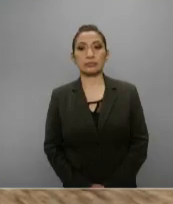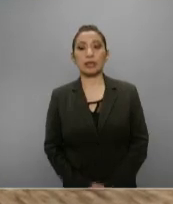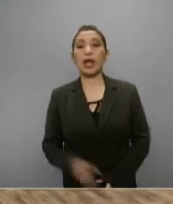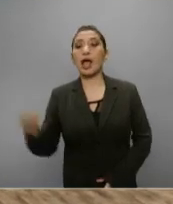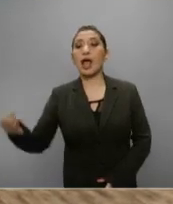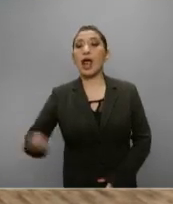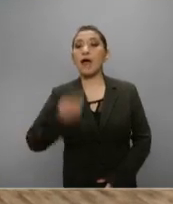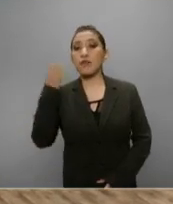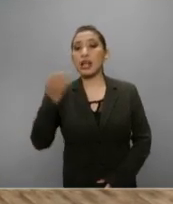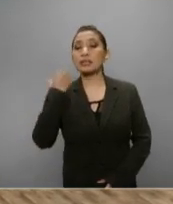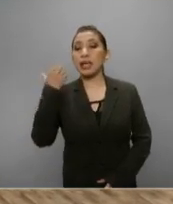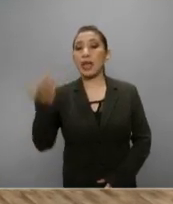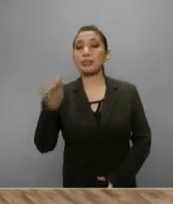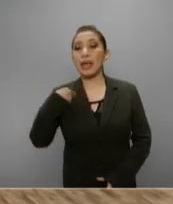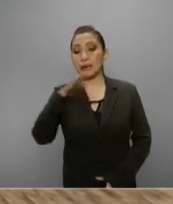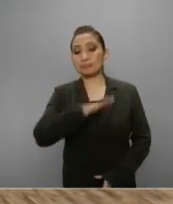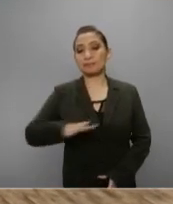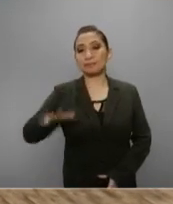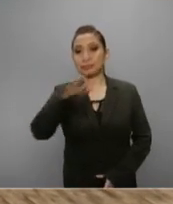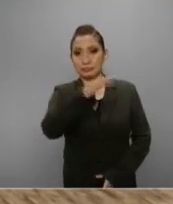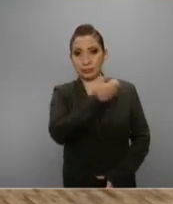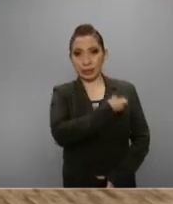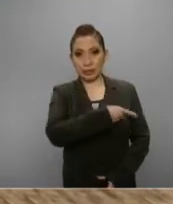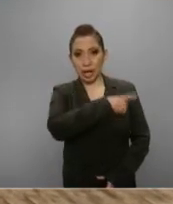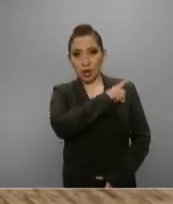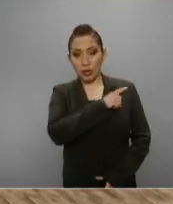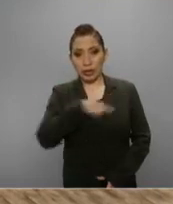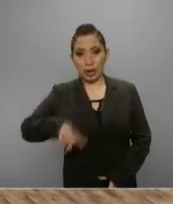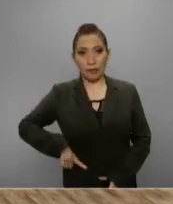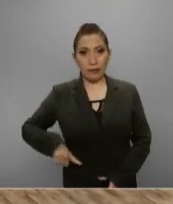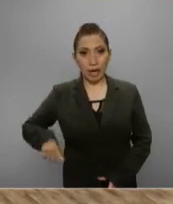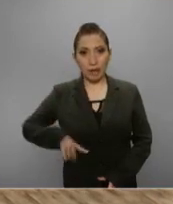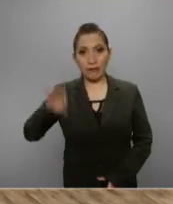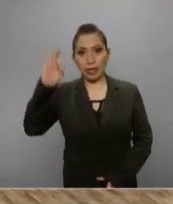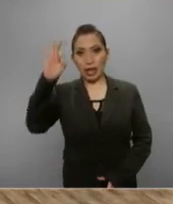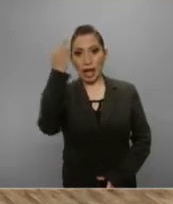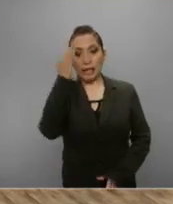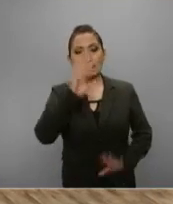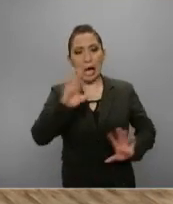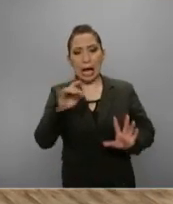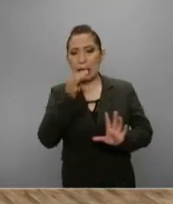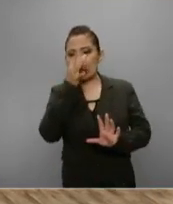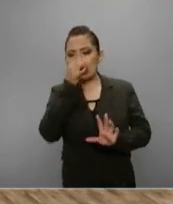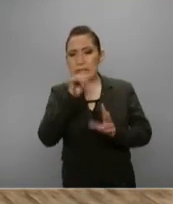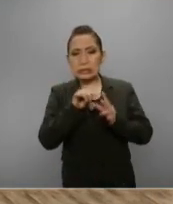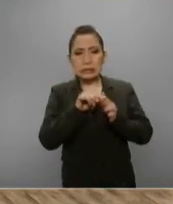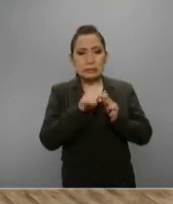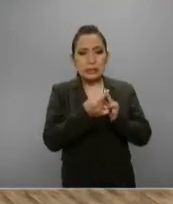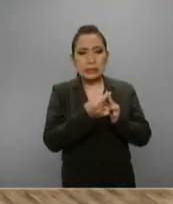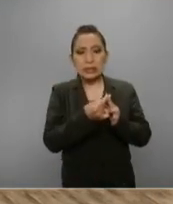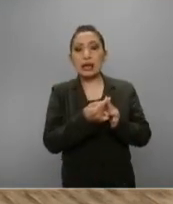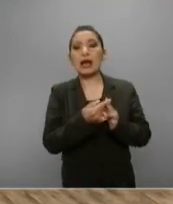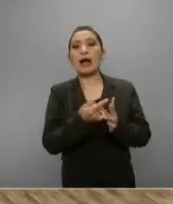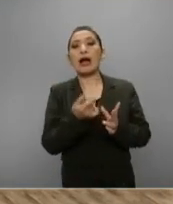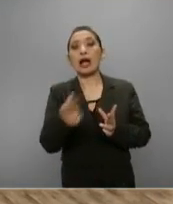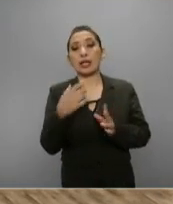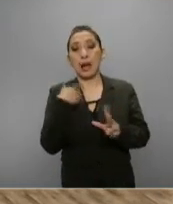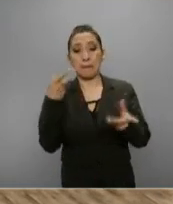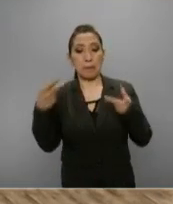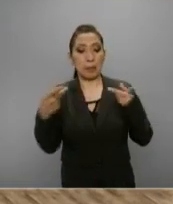La conferencia de prensa del sector salud del gobierno federal está por iniciar. Están